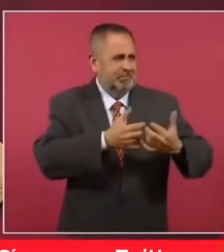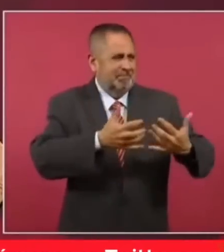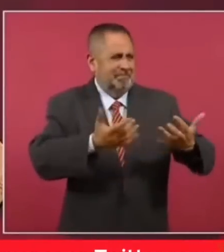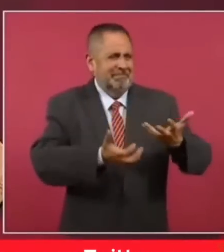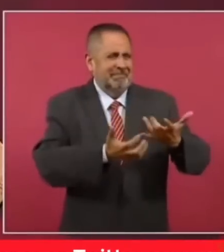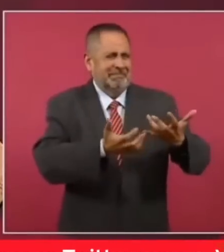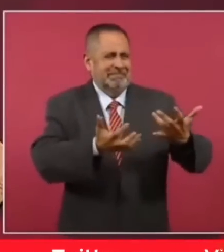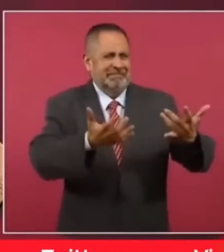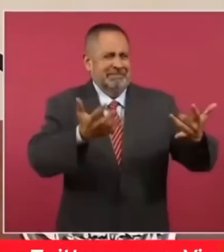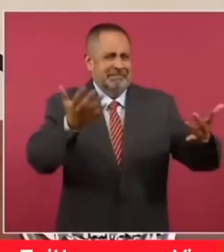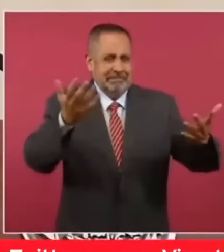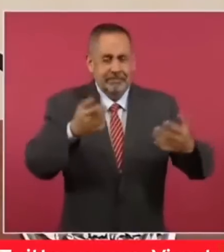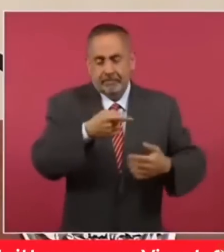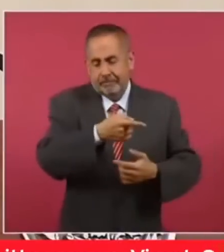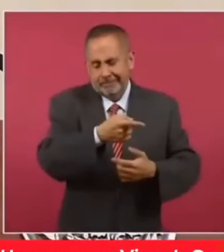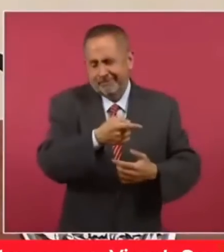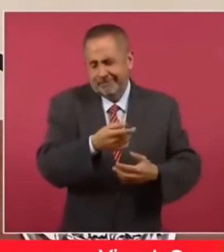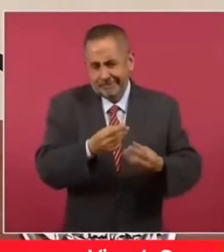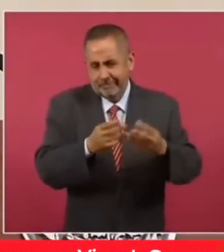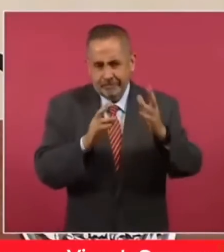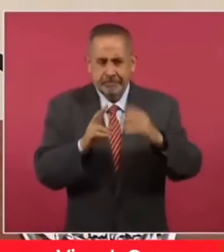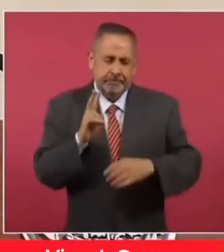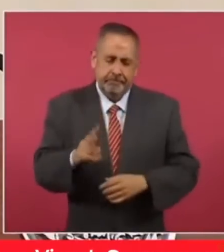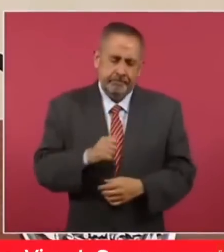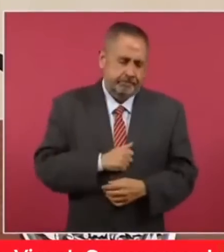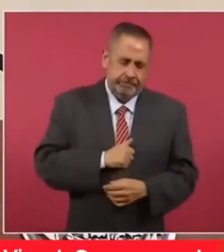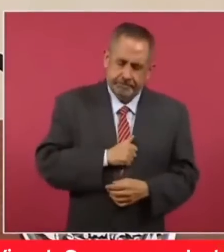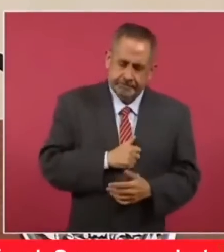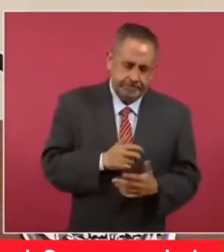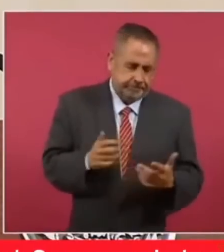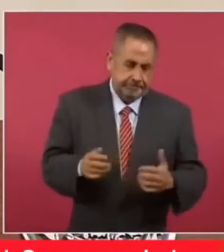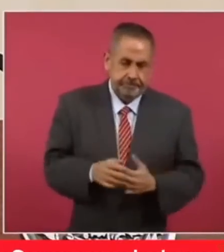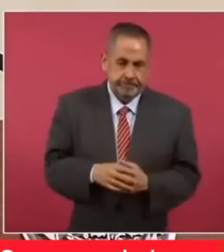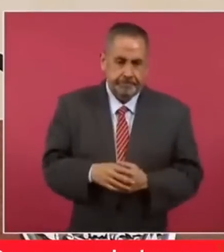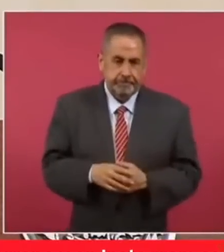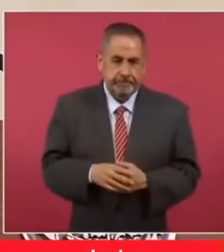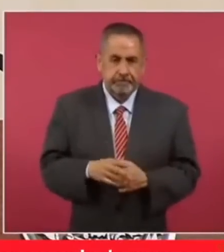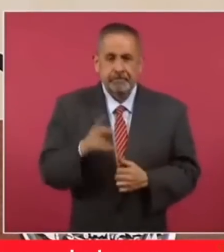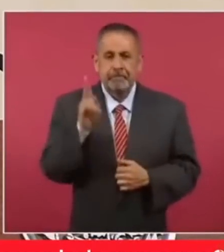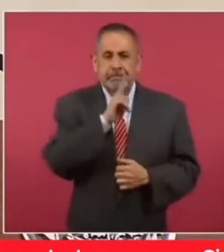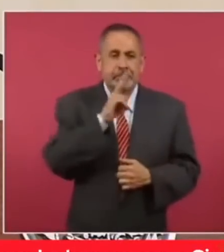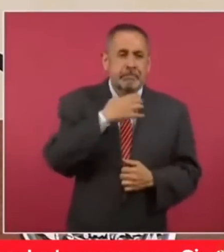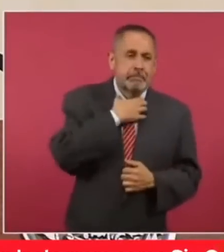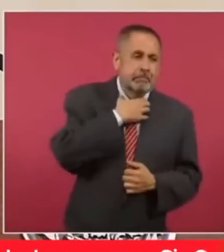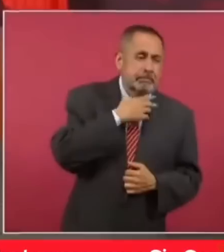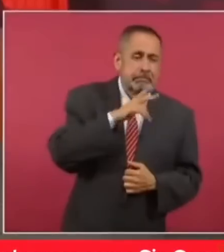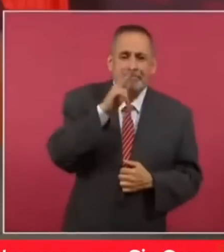propagarse el fuego como sucedió lamentablemente y la asfixia.